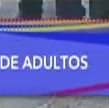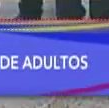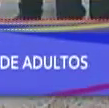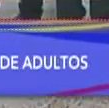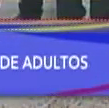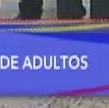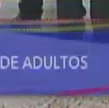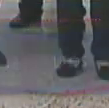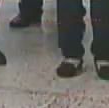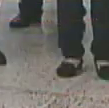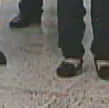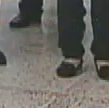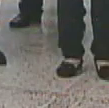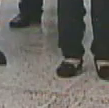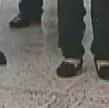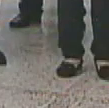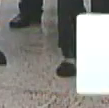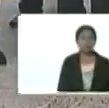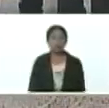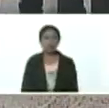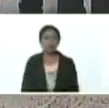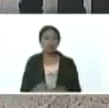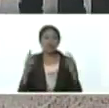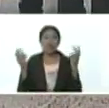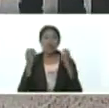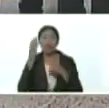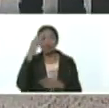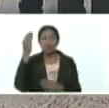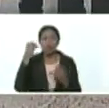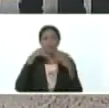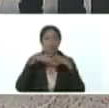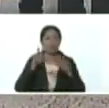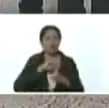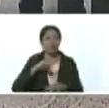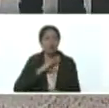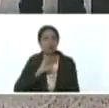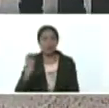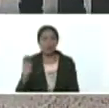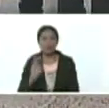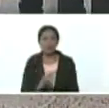viva! Que Dios bendiga nuestra patria.